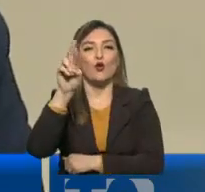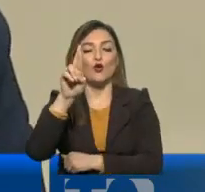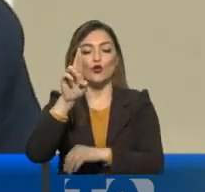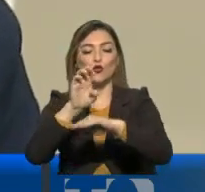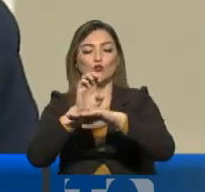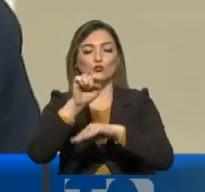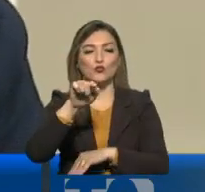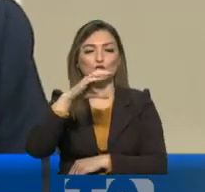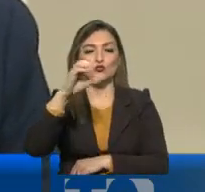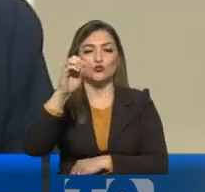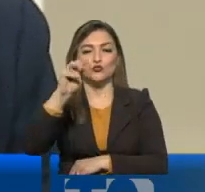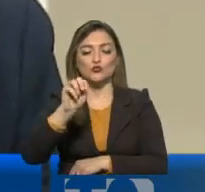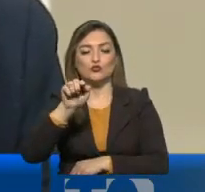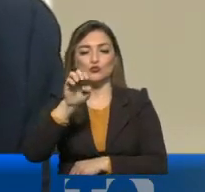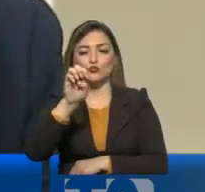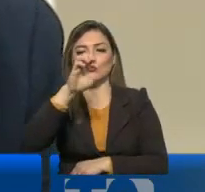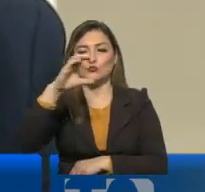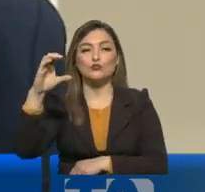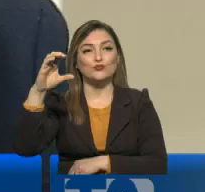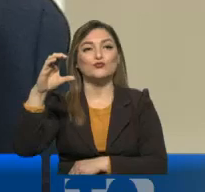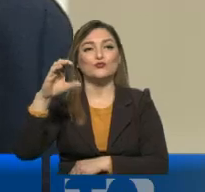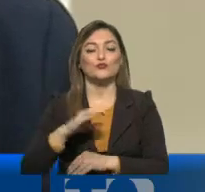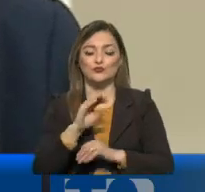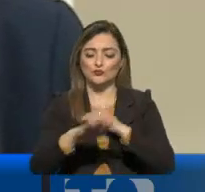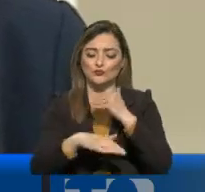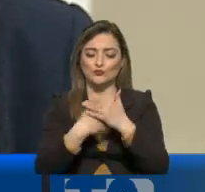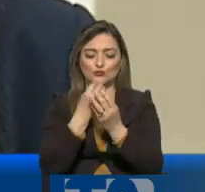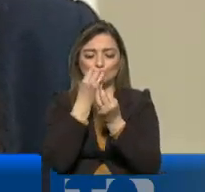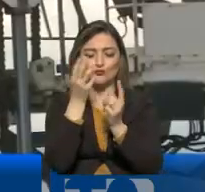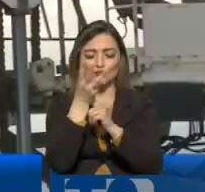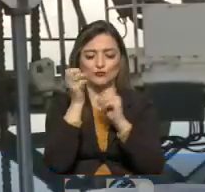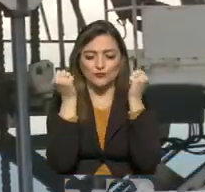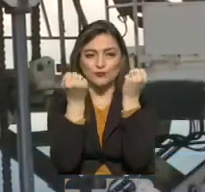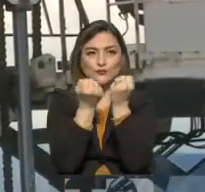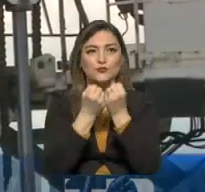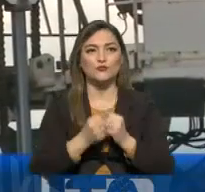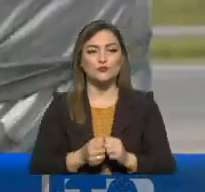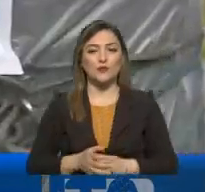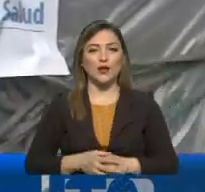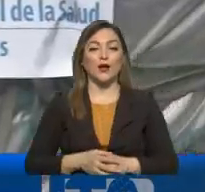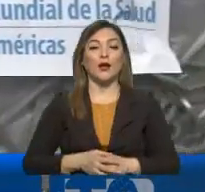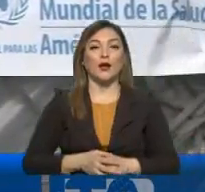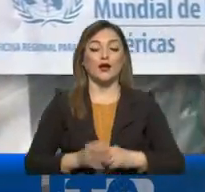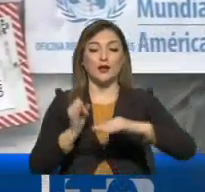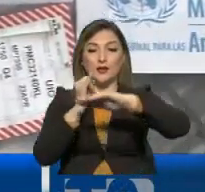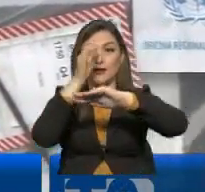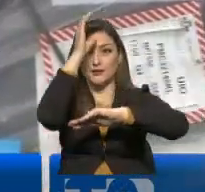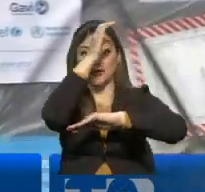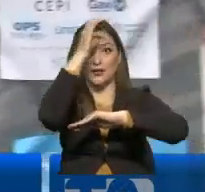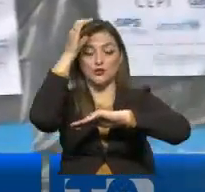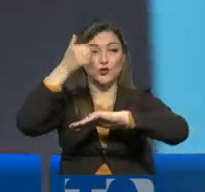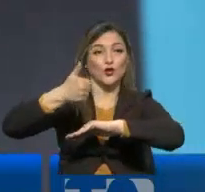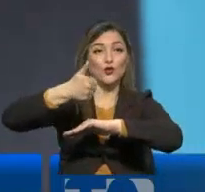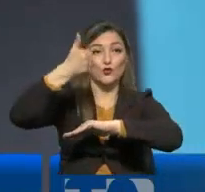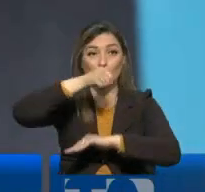www.unidosporecuador.com.es, donde pueden encontrar también toda la información y en nuestras redes sociales. La Conferencia Episcopal Ecuatoriana se sumó a la